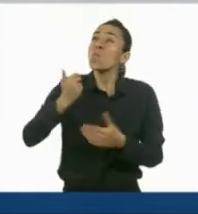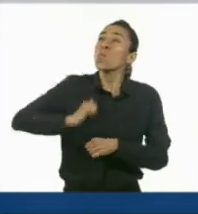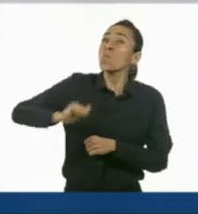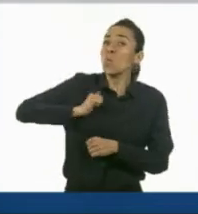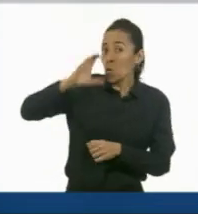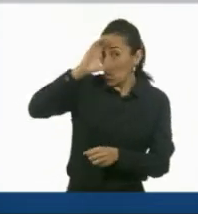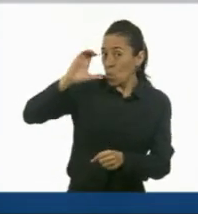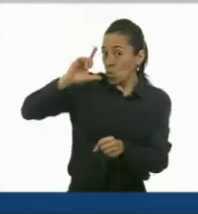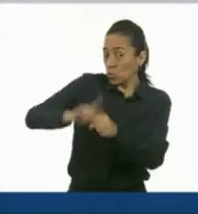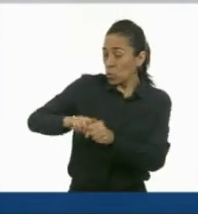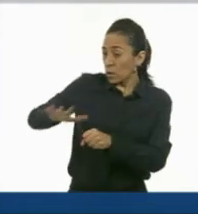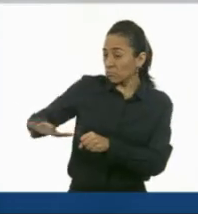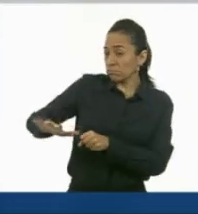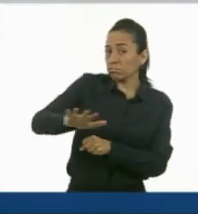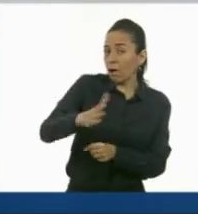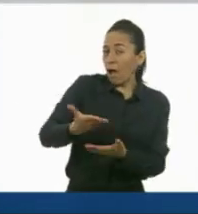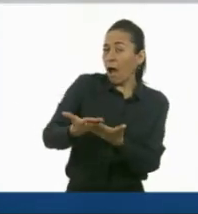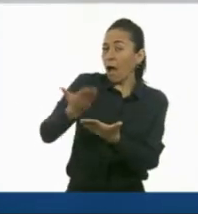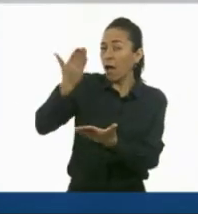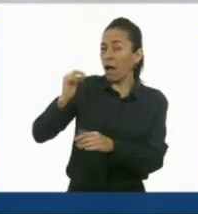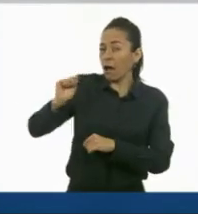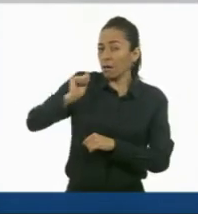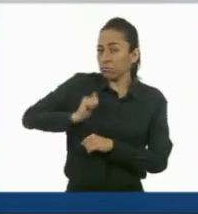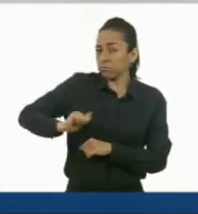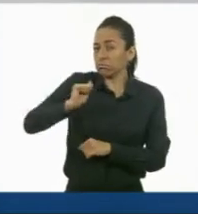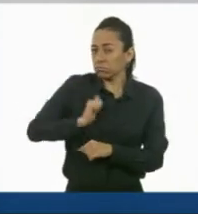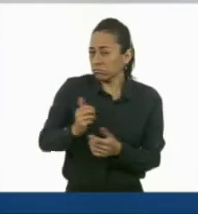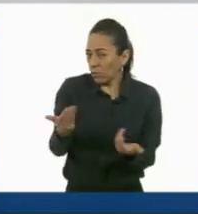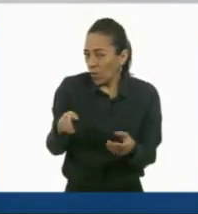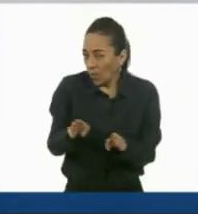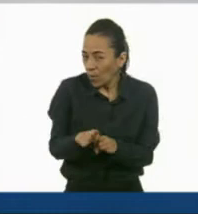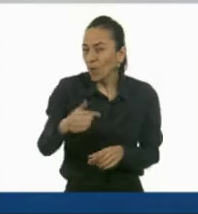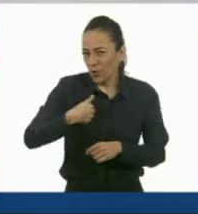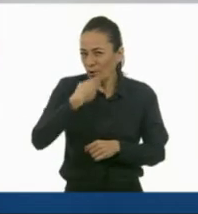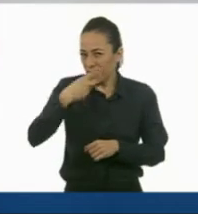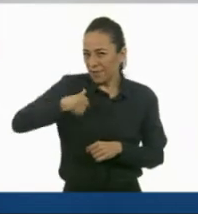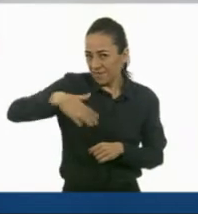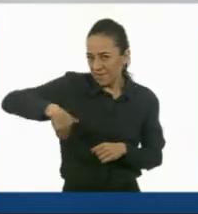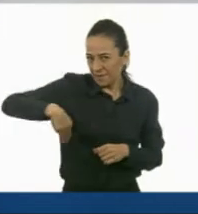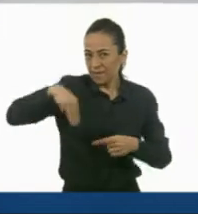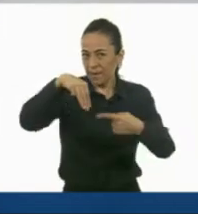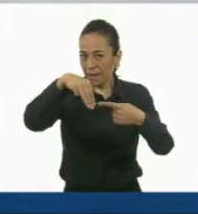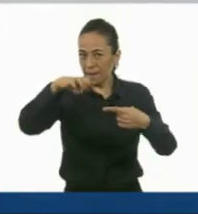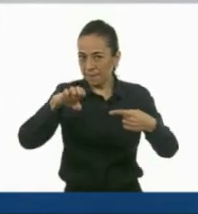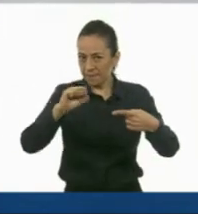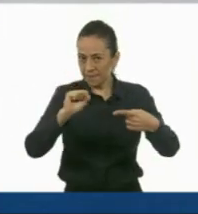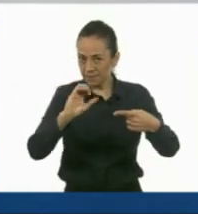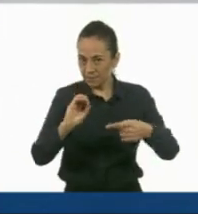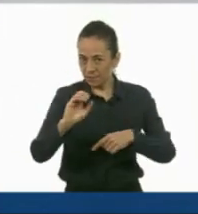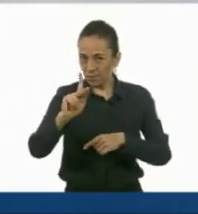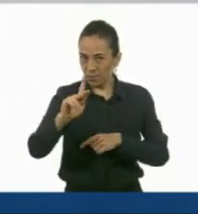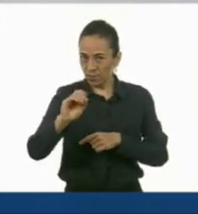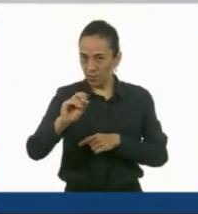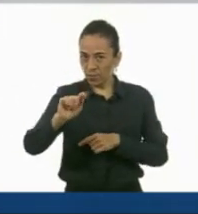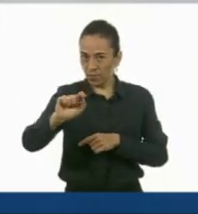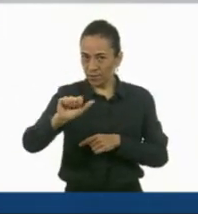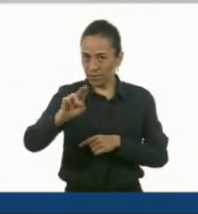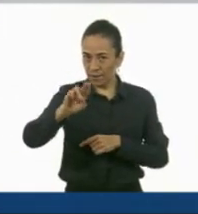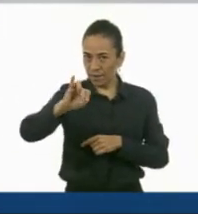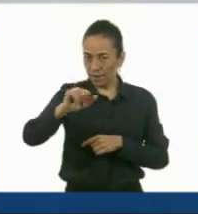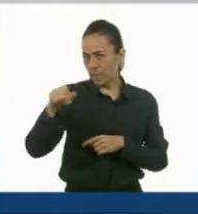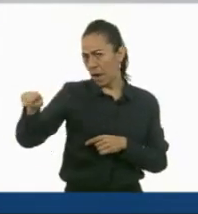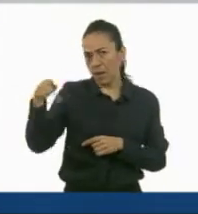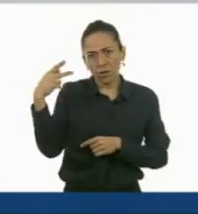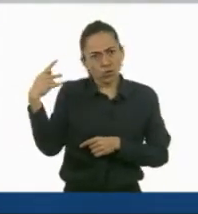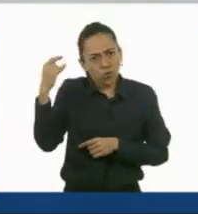ejemplo, se los había comentado hace un momento, en Mesopotamia desarrollaron sistemas hidrológicos, igual que en la